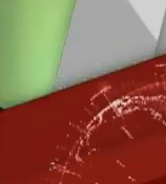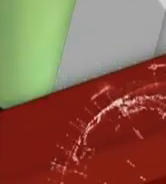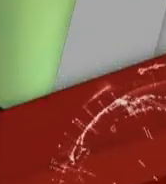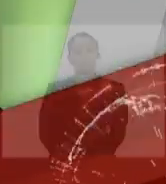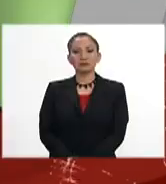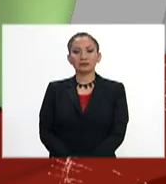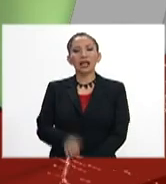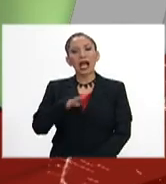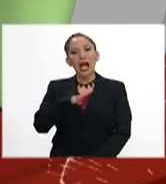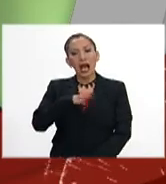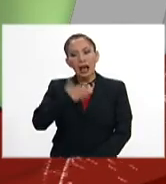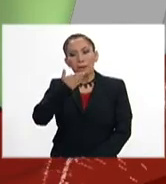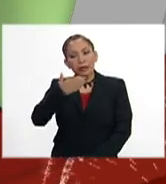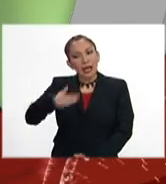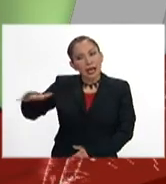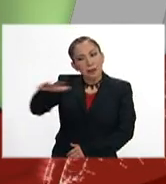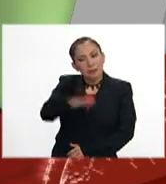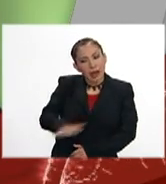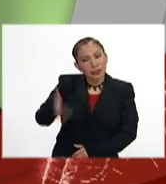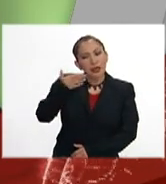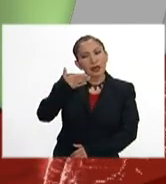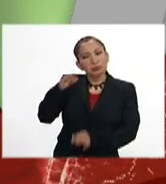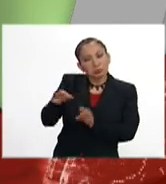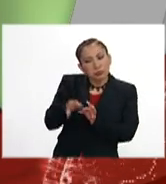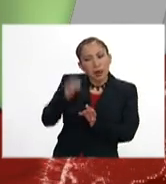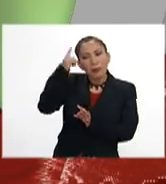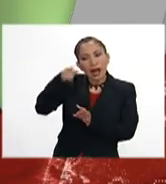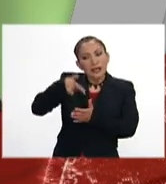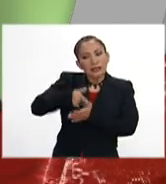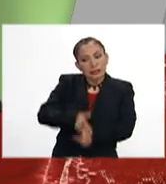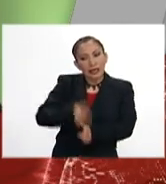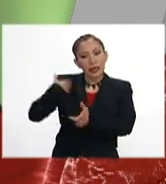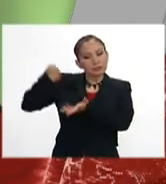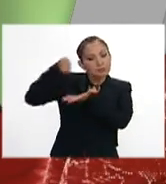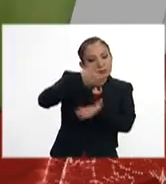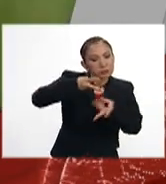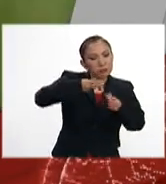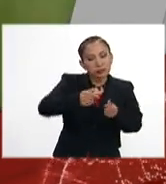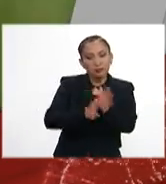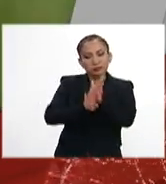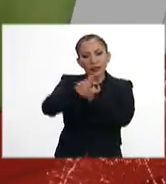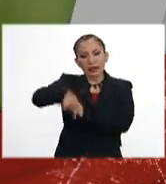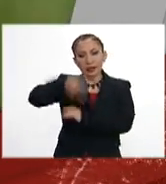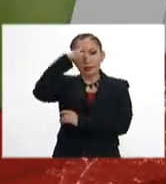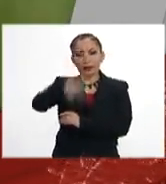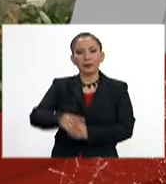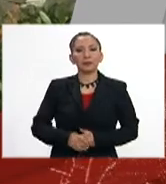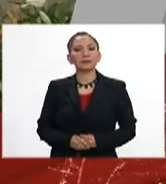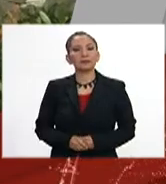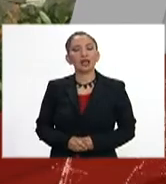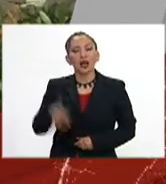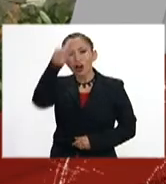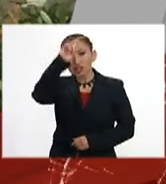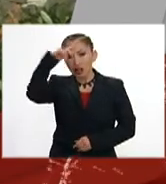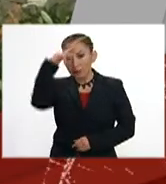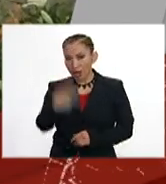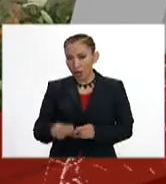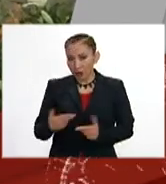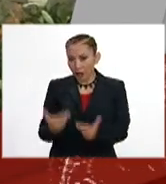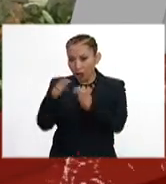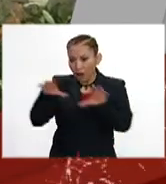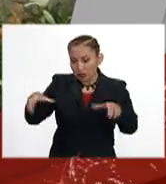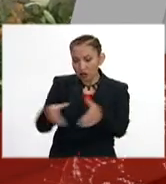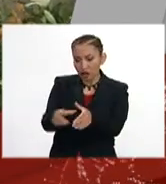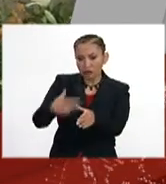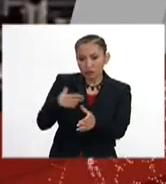Hay condiciones propicias e idóneas para seguir invirtiendo y creciendo con nuestro país. El Consejo Mexicano de Negocios